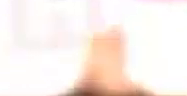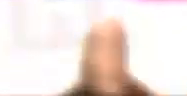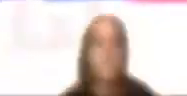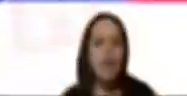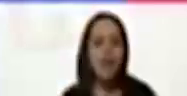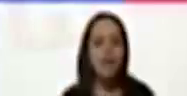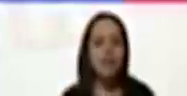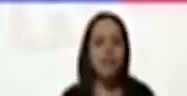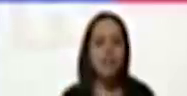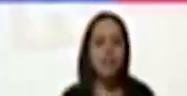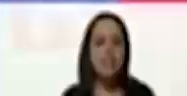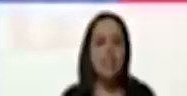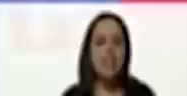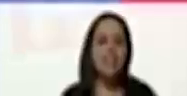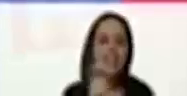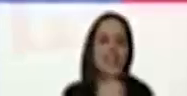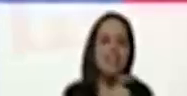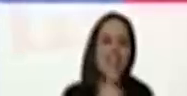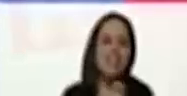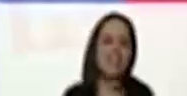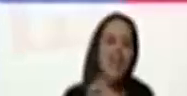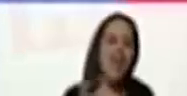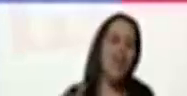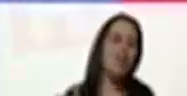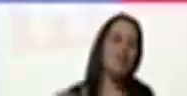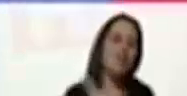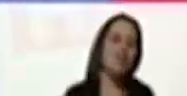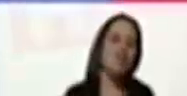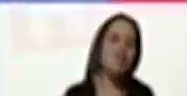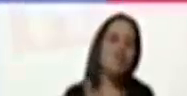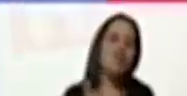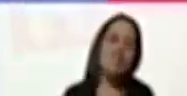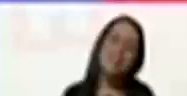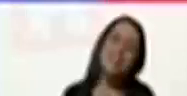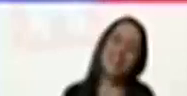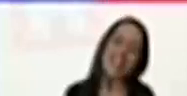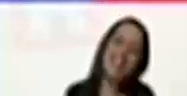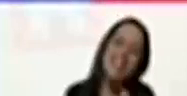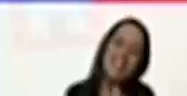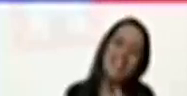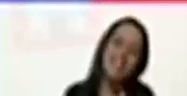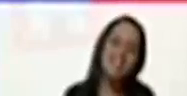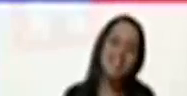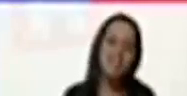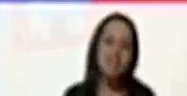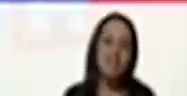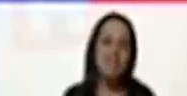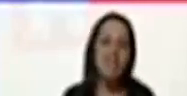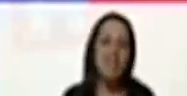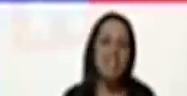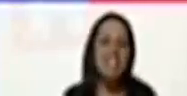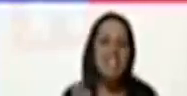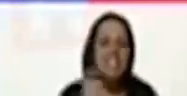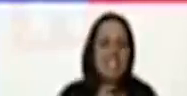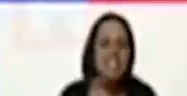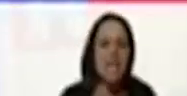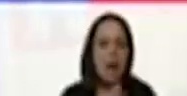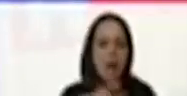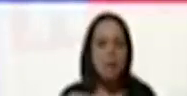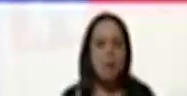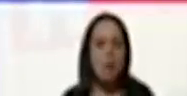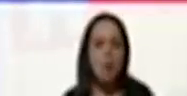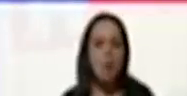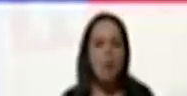fueran suficientes todas estas muestras de apoyo de España a la dictadura de Maduro, se sabe además que el país europeo ha permitido que